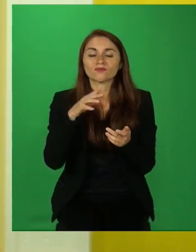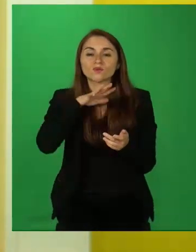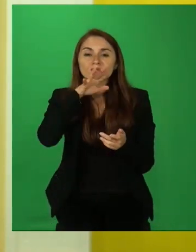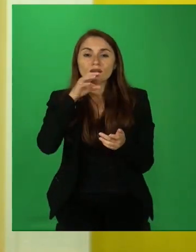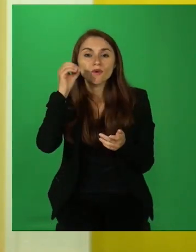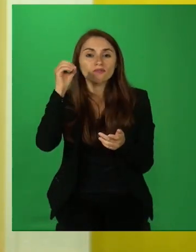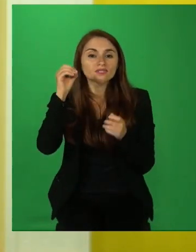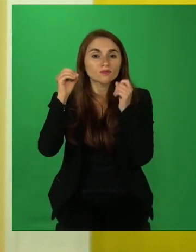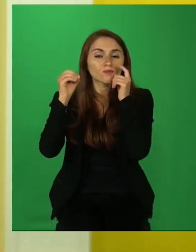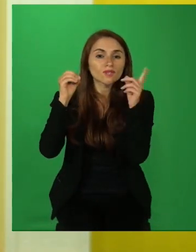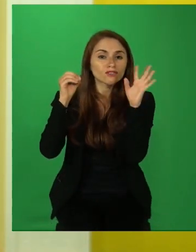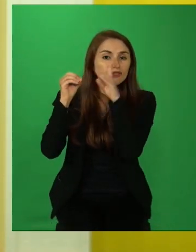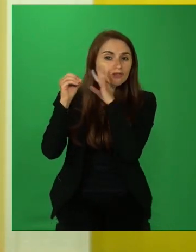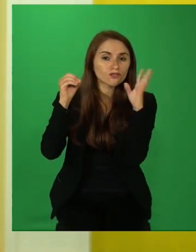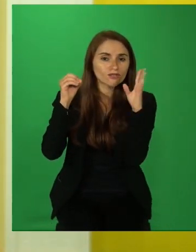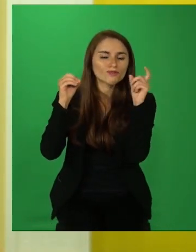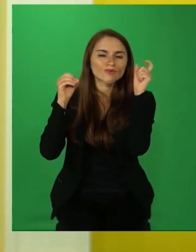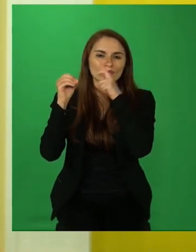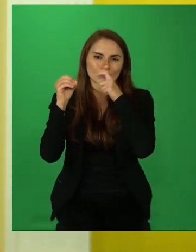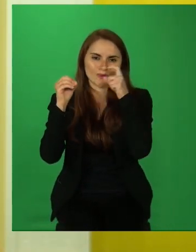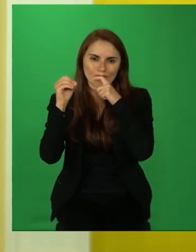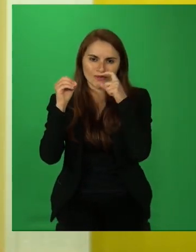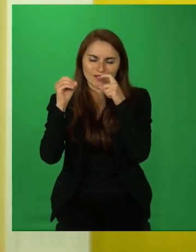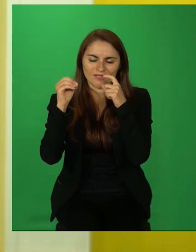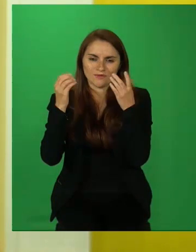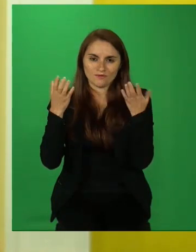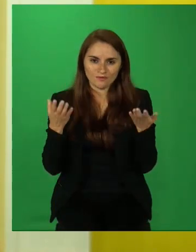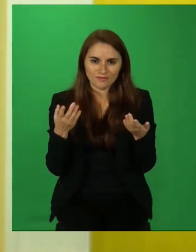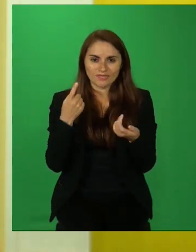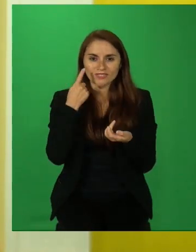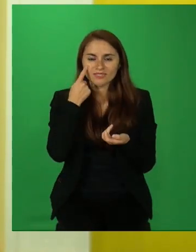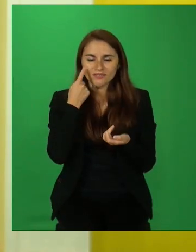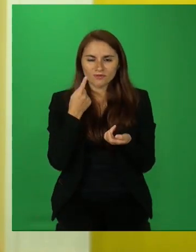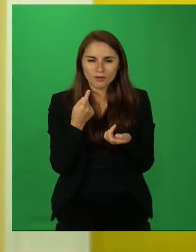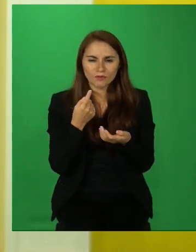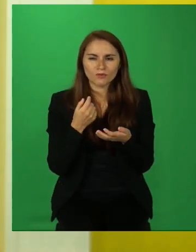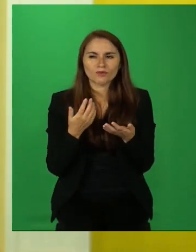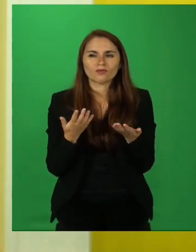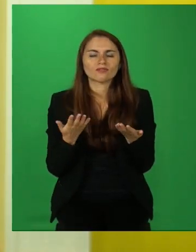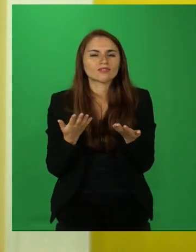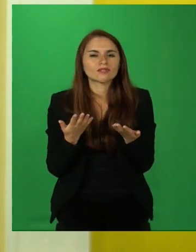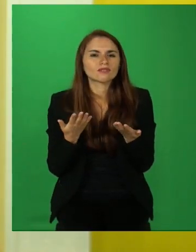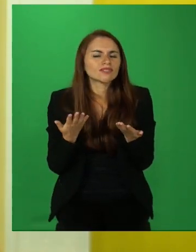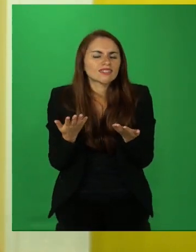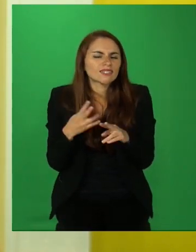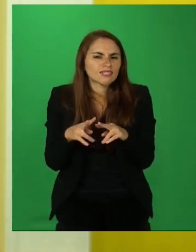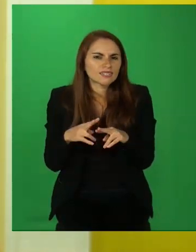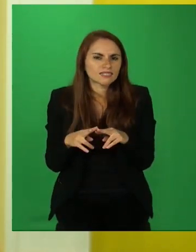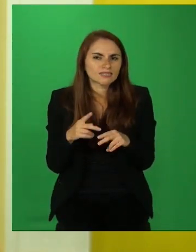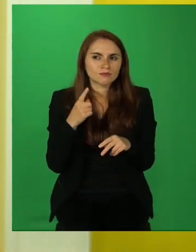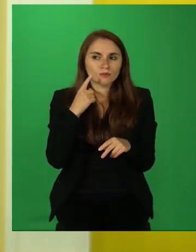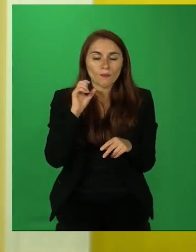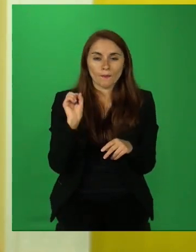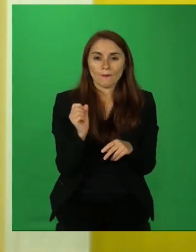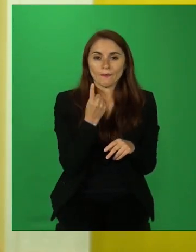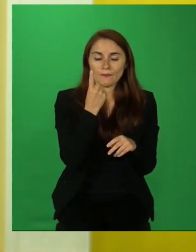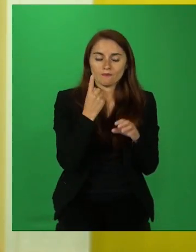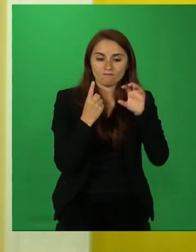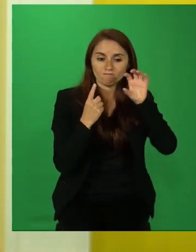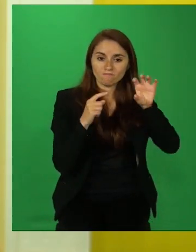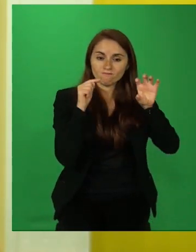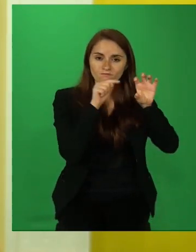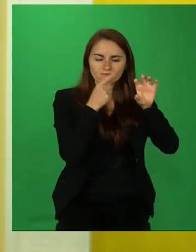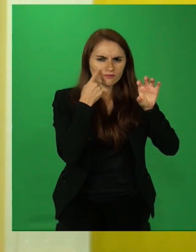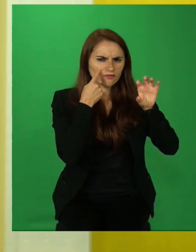usaba muy la pizza roja entonces aplicamos no es cierto el mismo procedimiento el primer factor nos